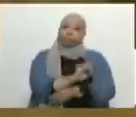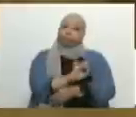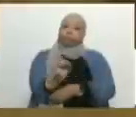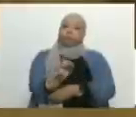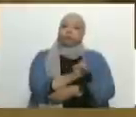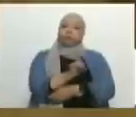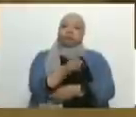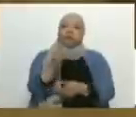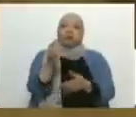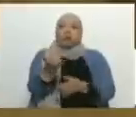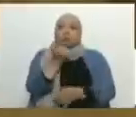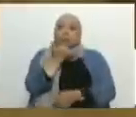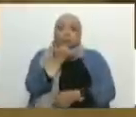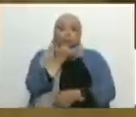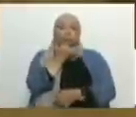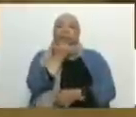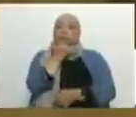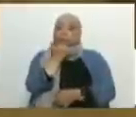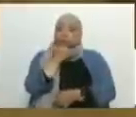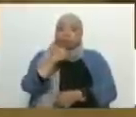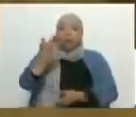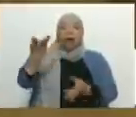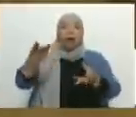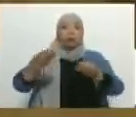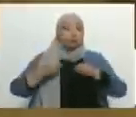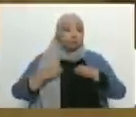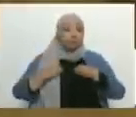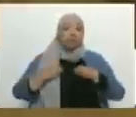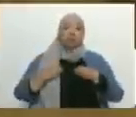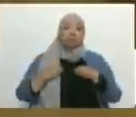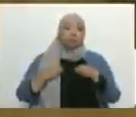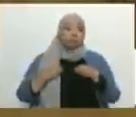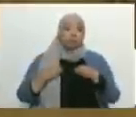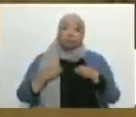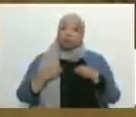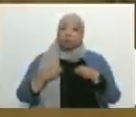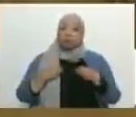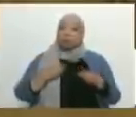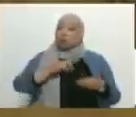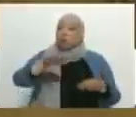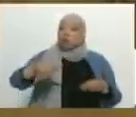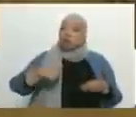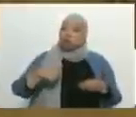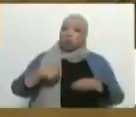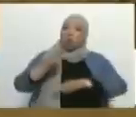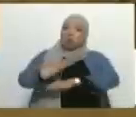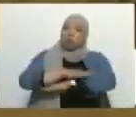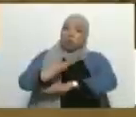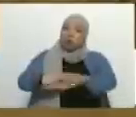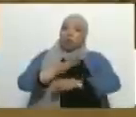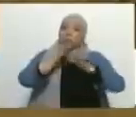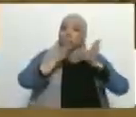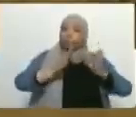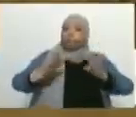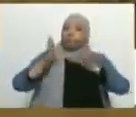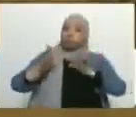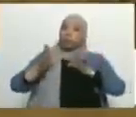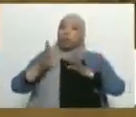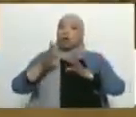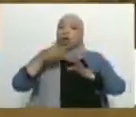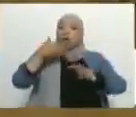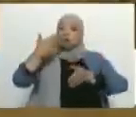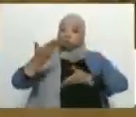que comete un error debe asumirlo como tal. Nosotros actuamos con coherencia entre lo que